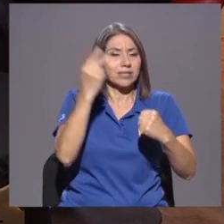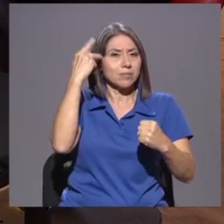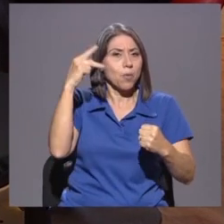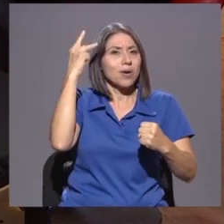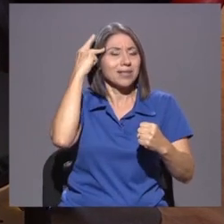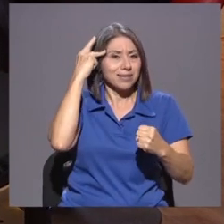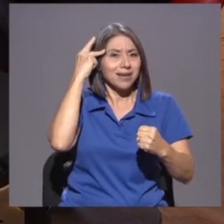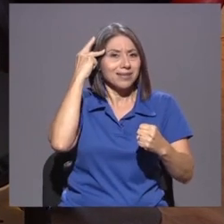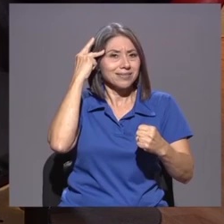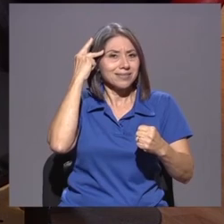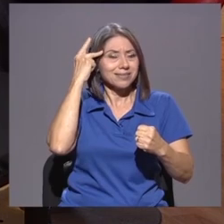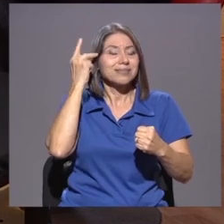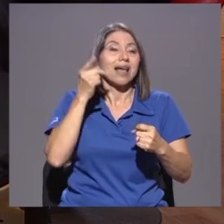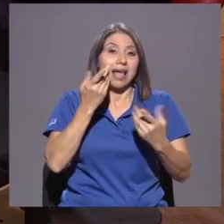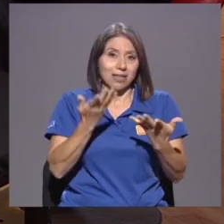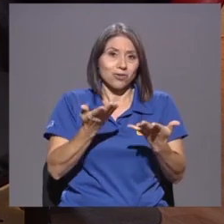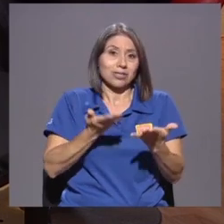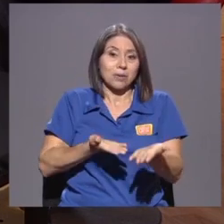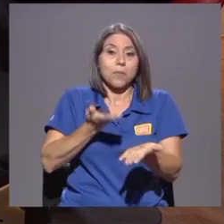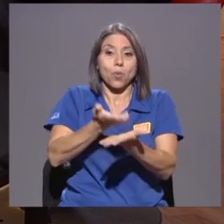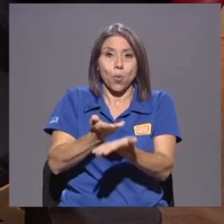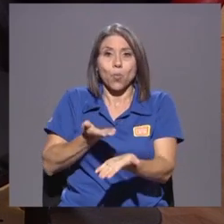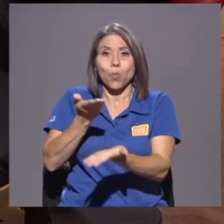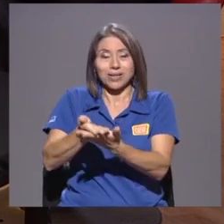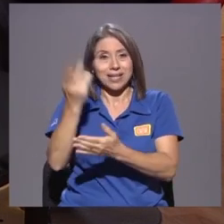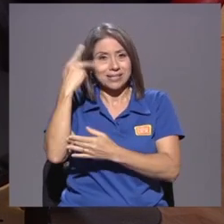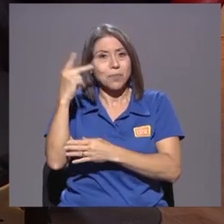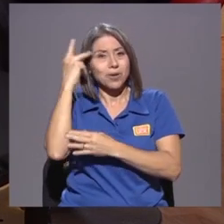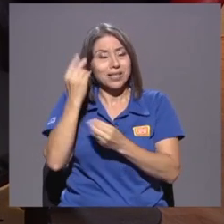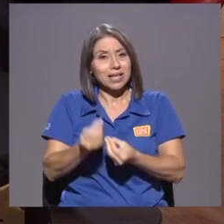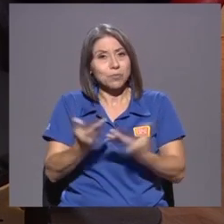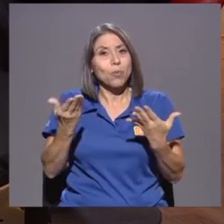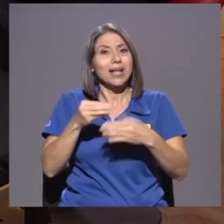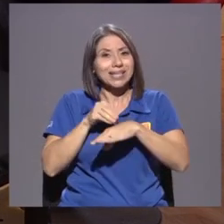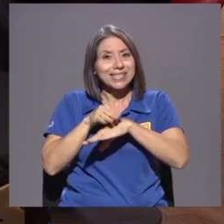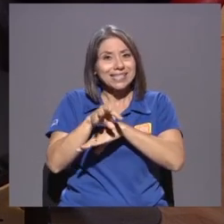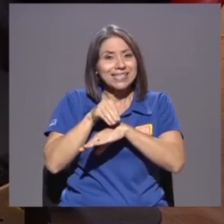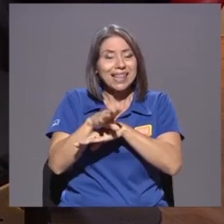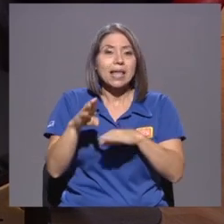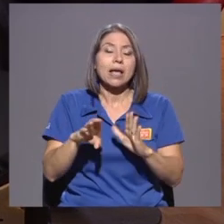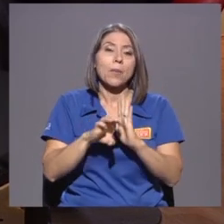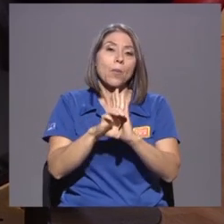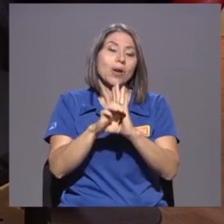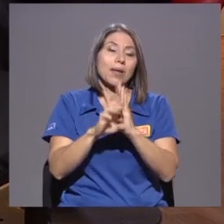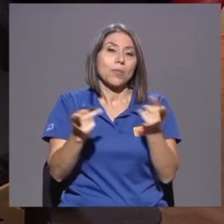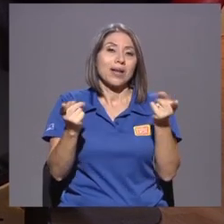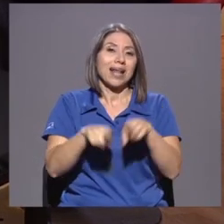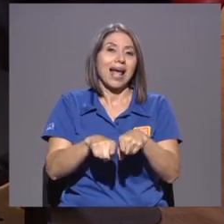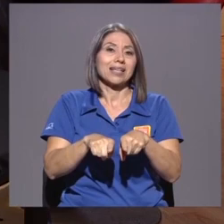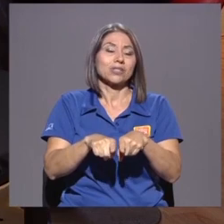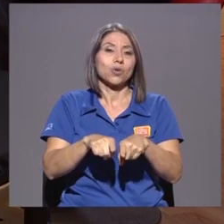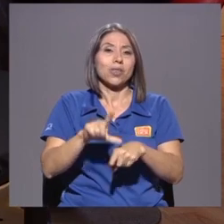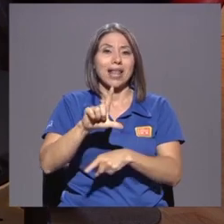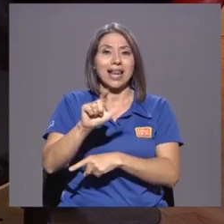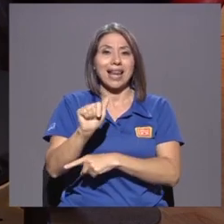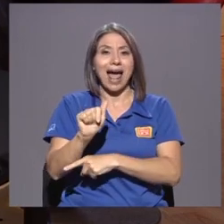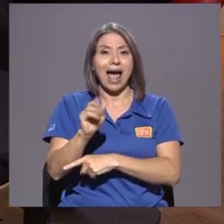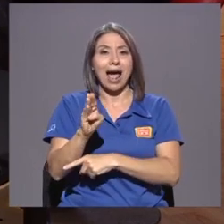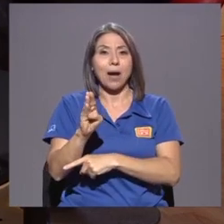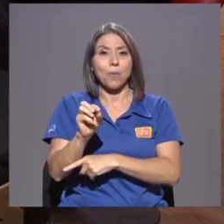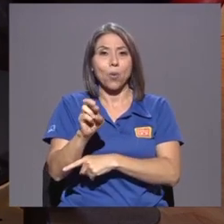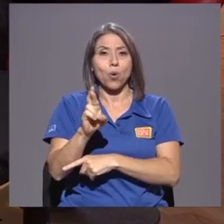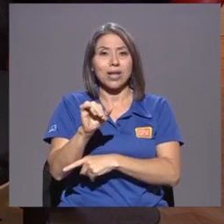incide en las propuestas ya de políticas públicas que hagan por ejemplo en el caso del laborismo inglés